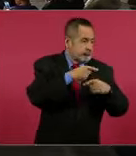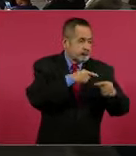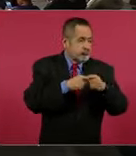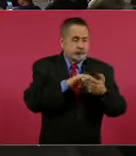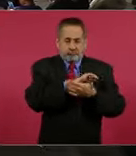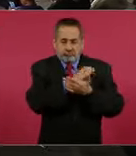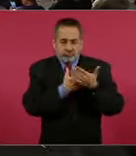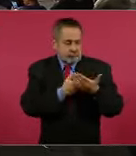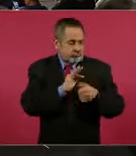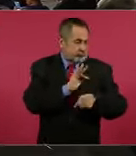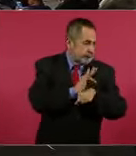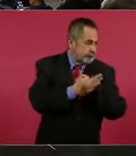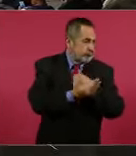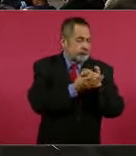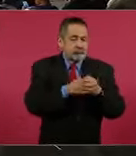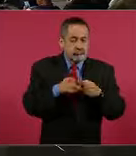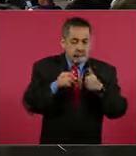contratos.